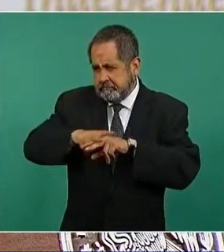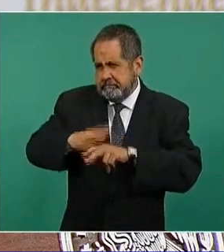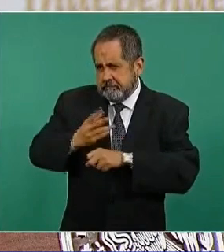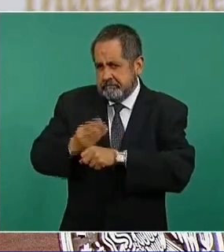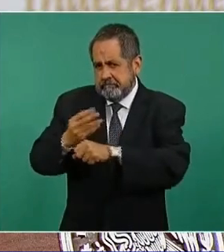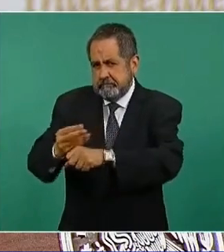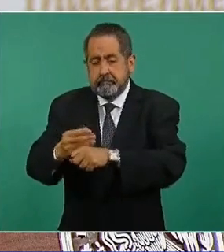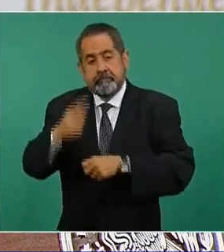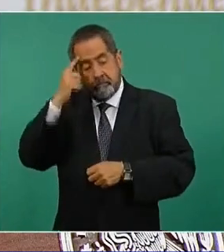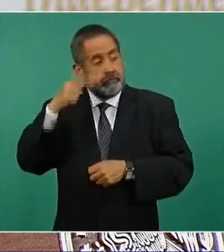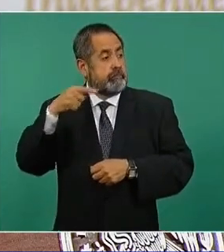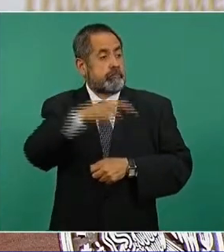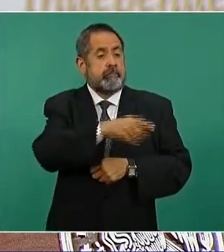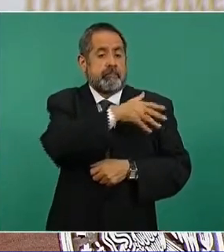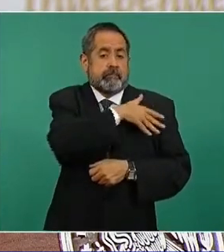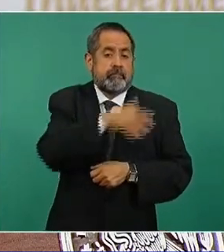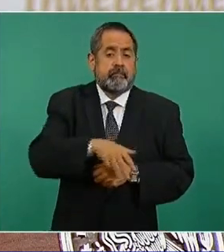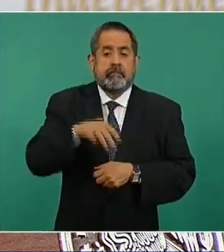general Mújica